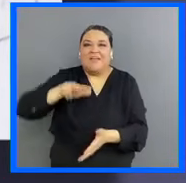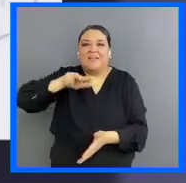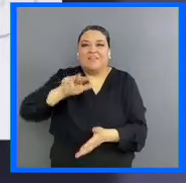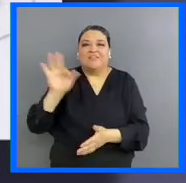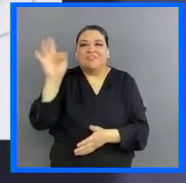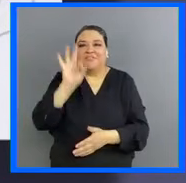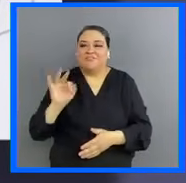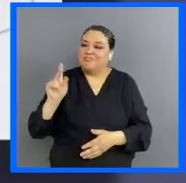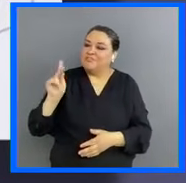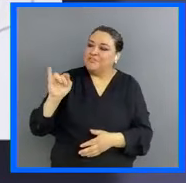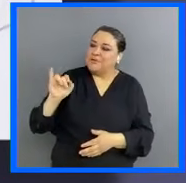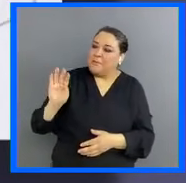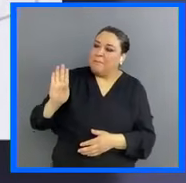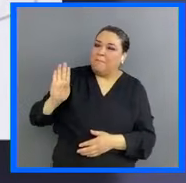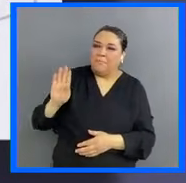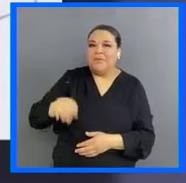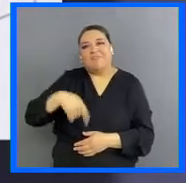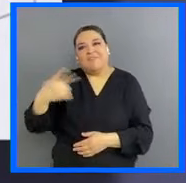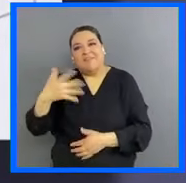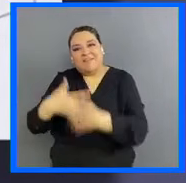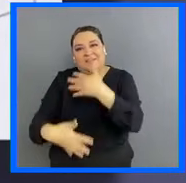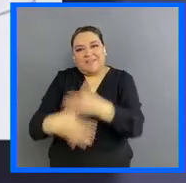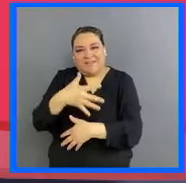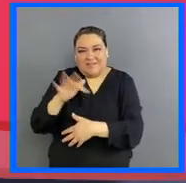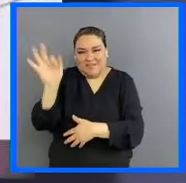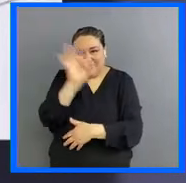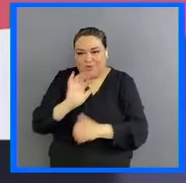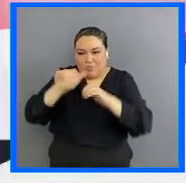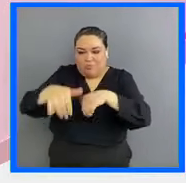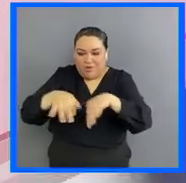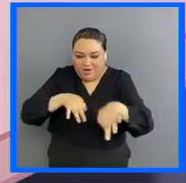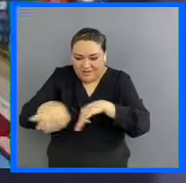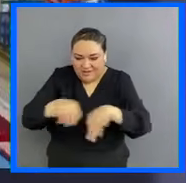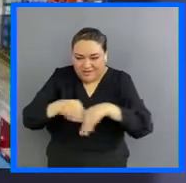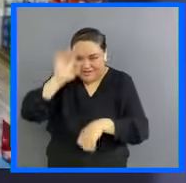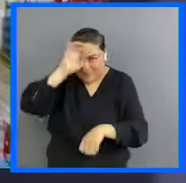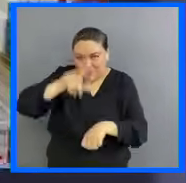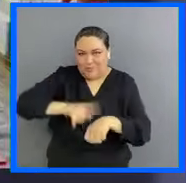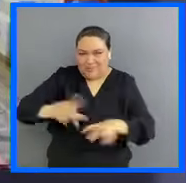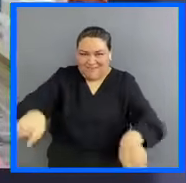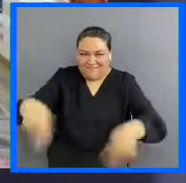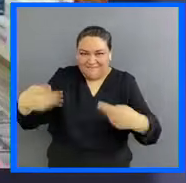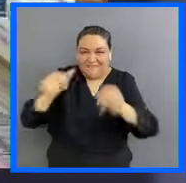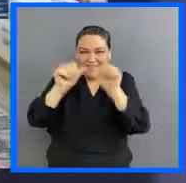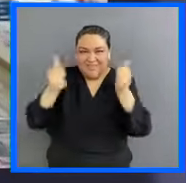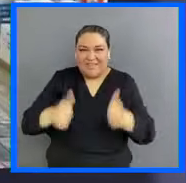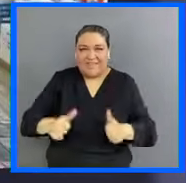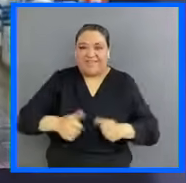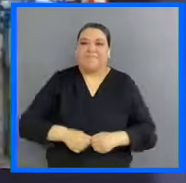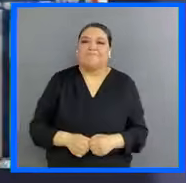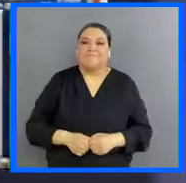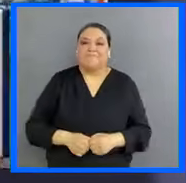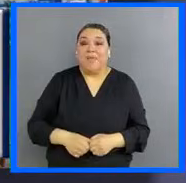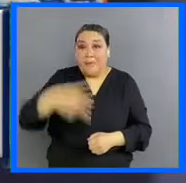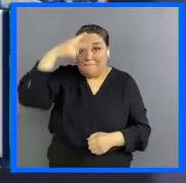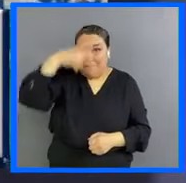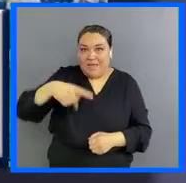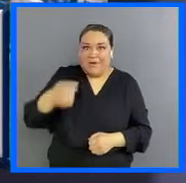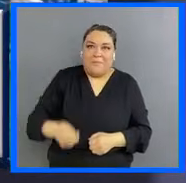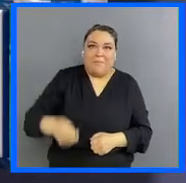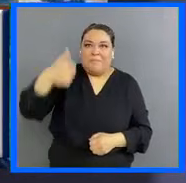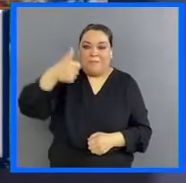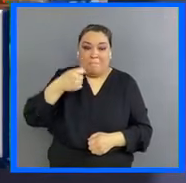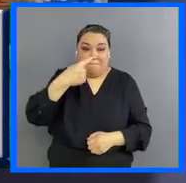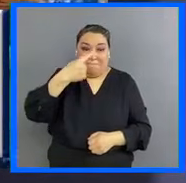y el 15% de empleos relacionados con la cultura. Por primera vez México desplazó a Canadá como primer